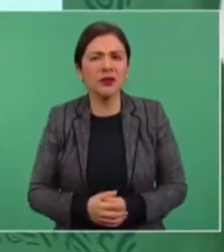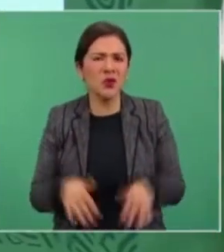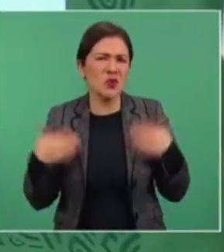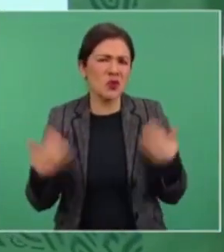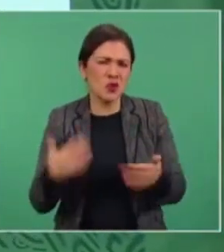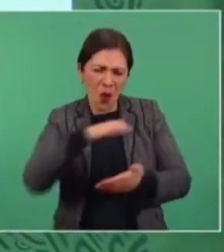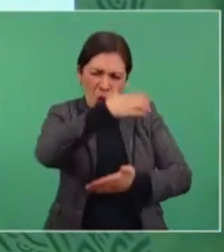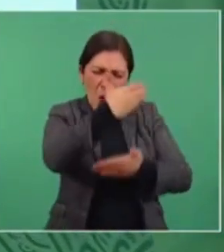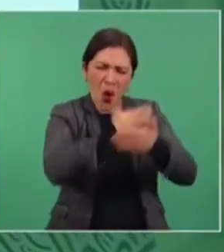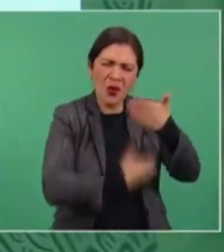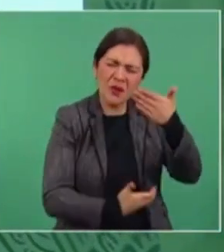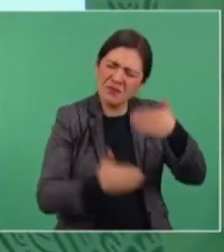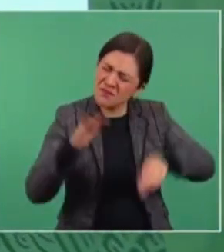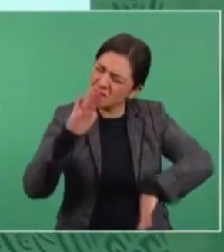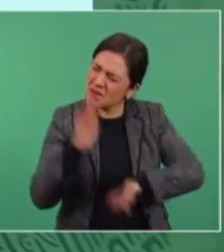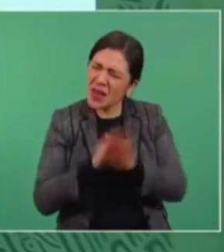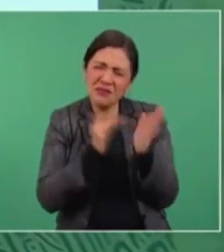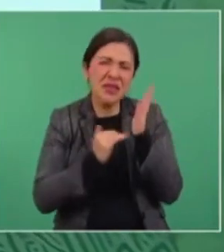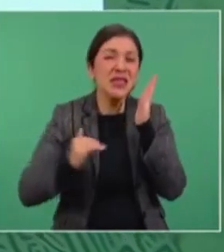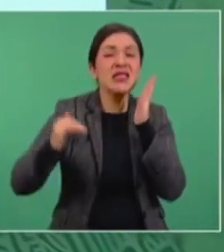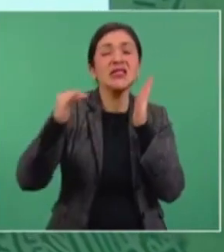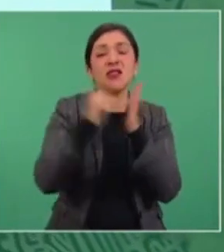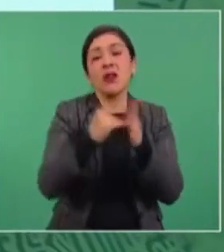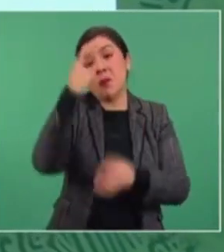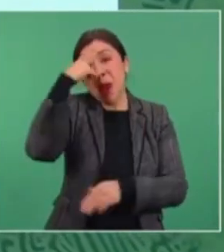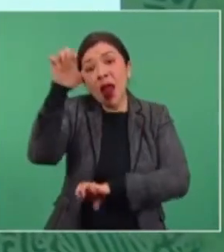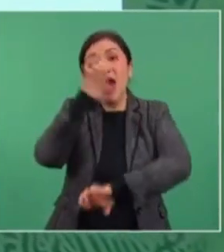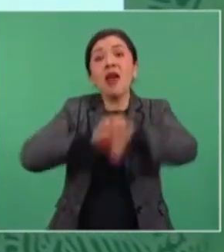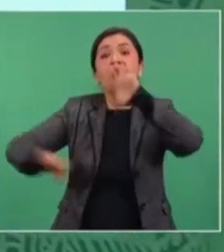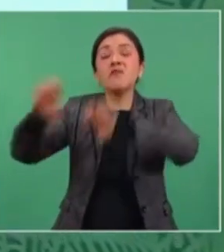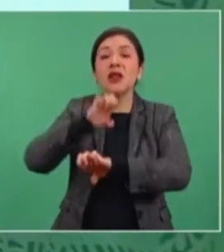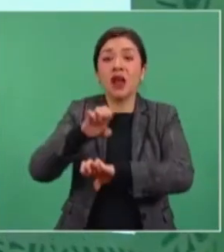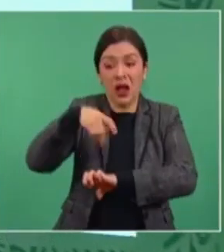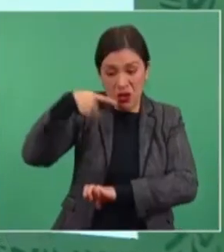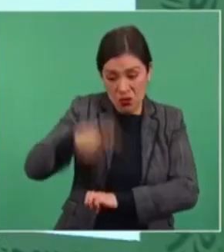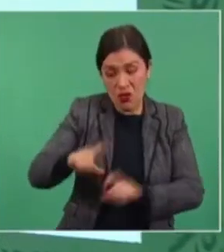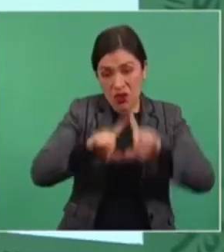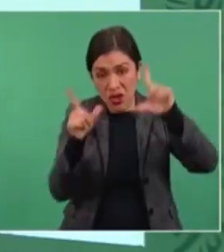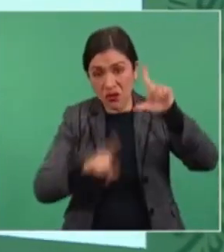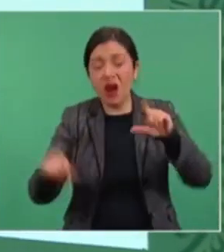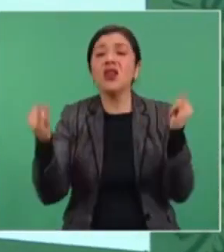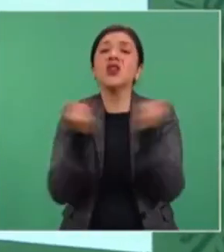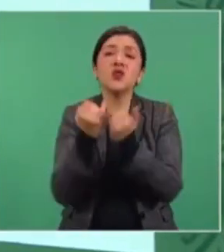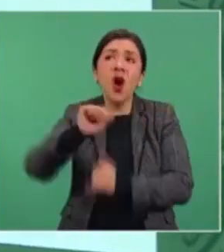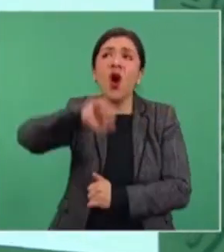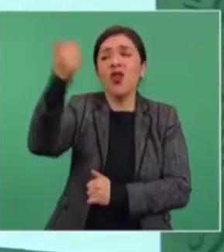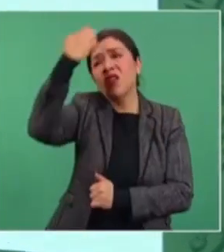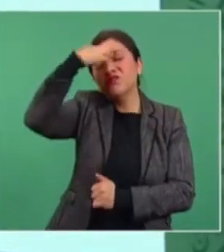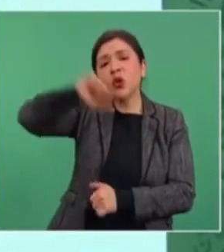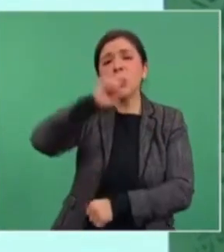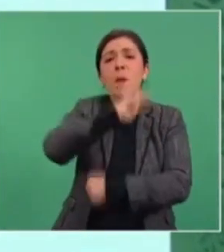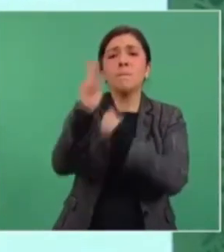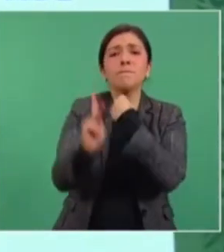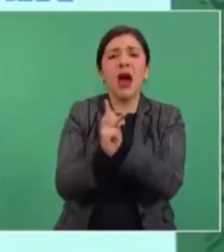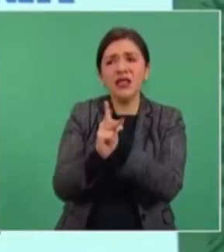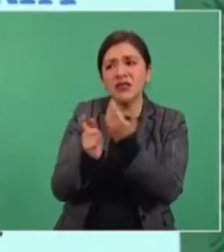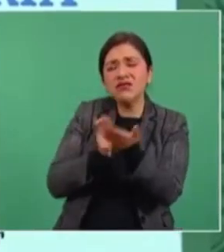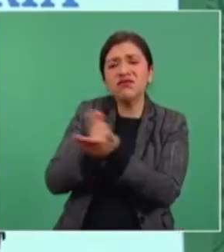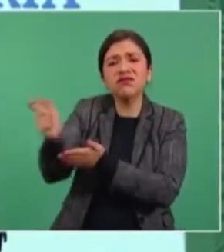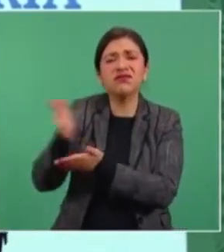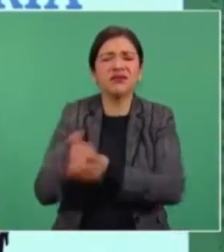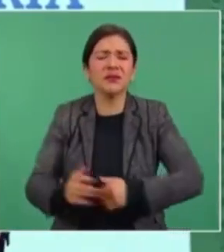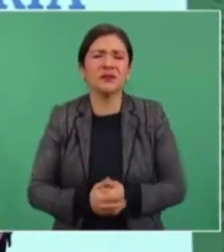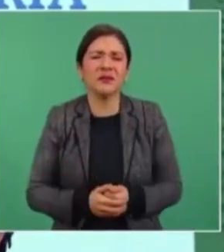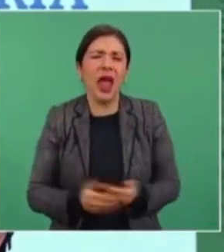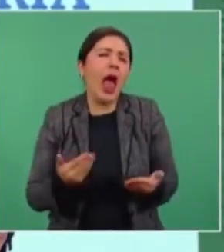jugosos contratos a empresas nacionales y sobre todo empresas extranjeras. ¿En qué consiste el